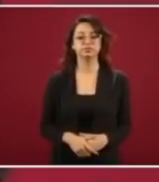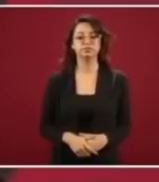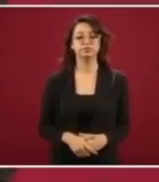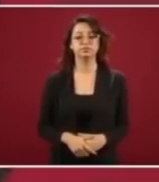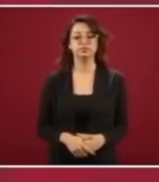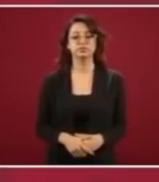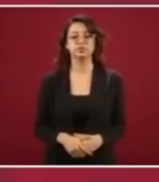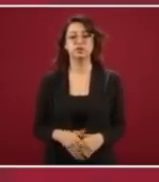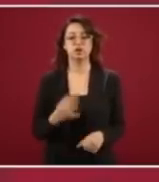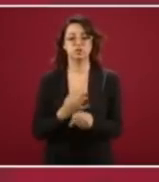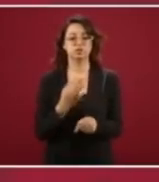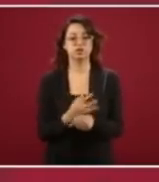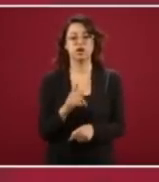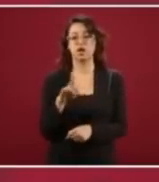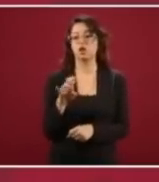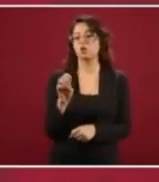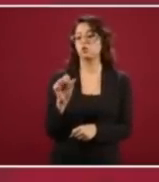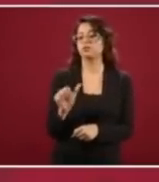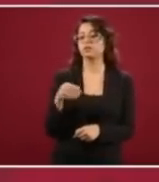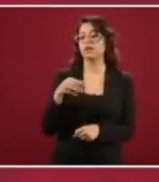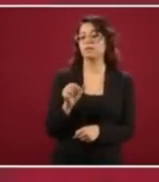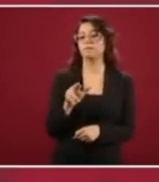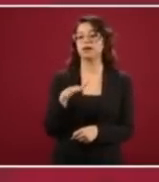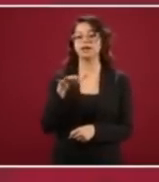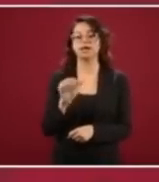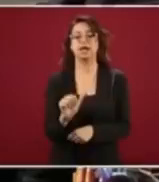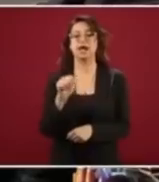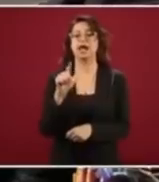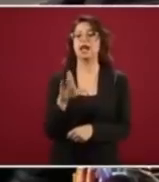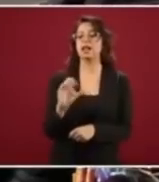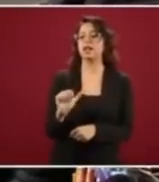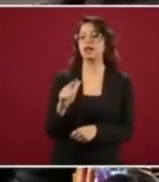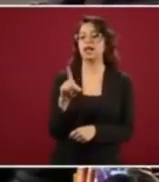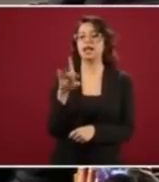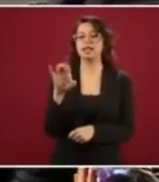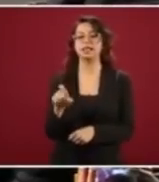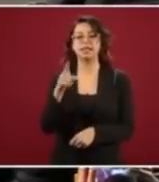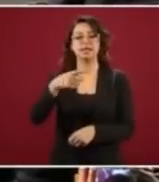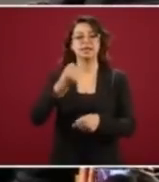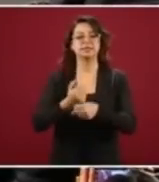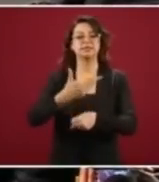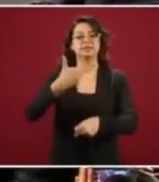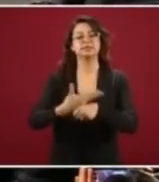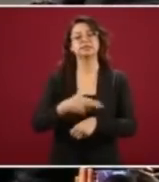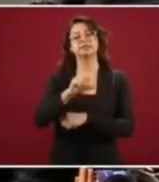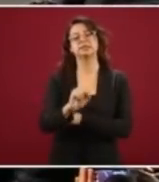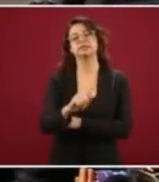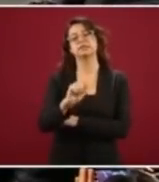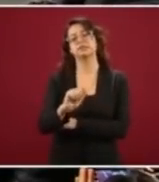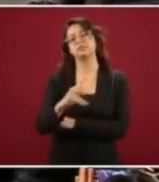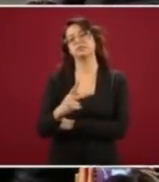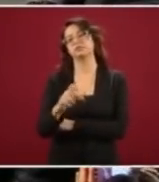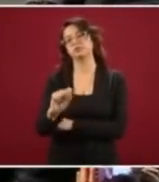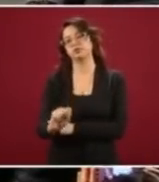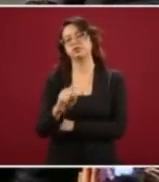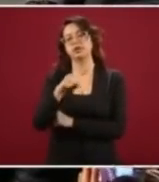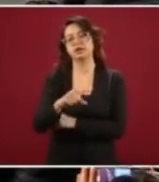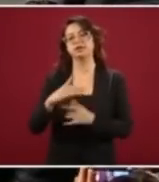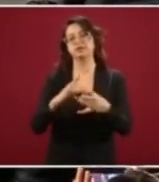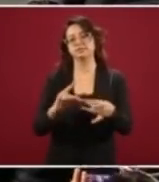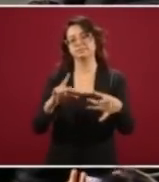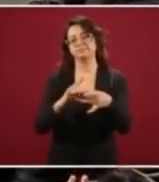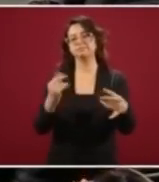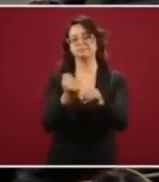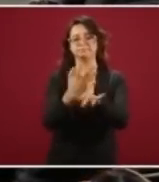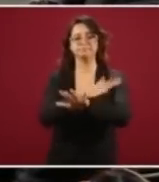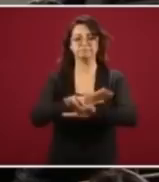Luisa María les va a informar, Luisa María Alcalde, secretaria del Trabajo, sobre lo que estamos